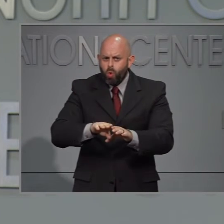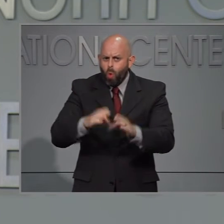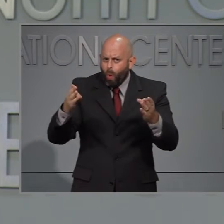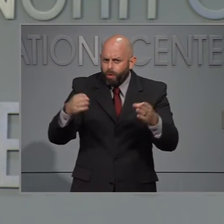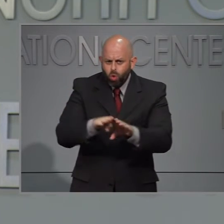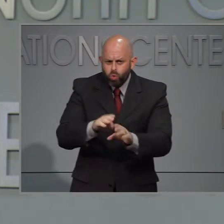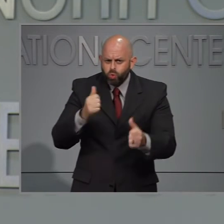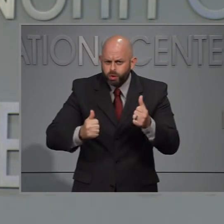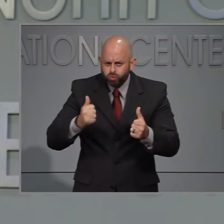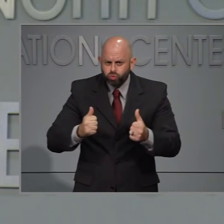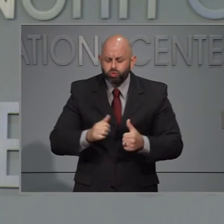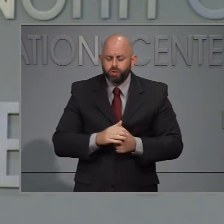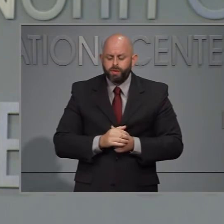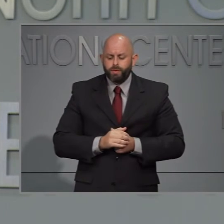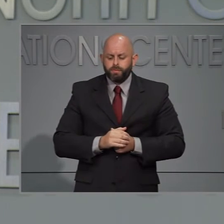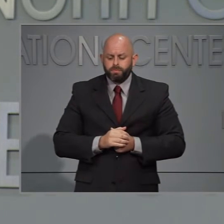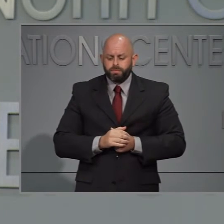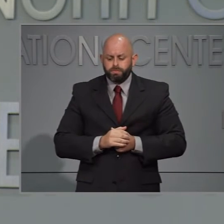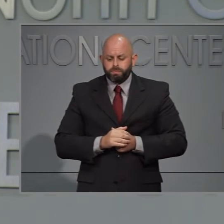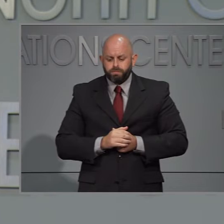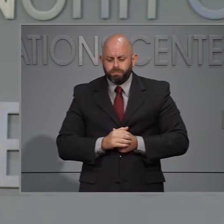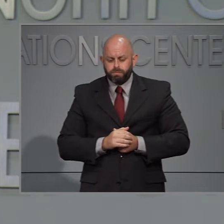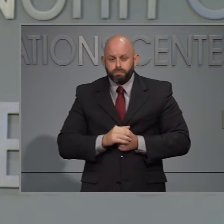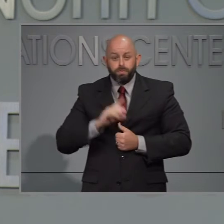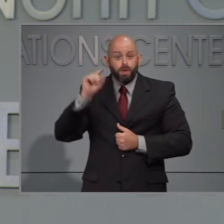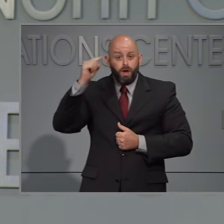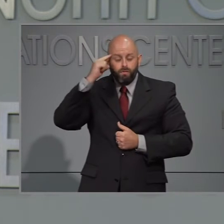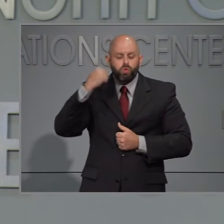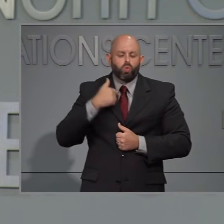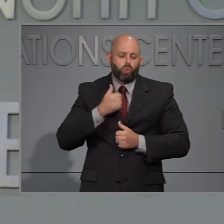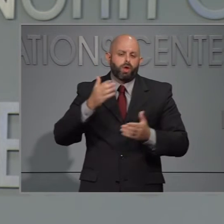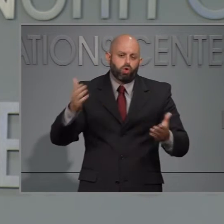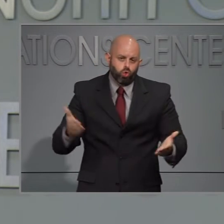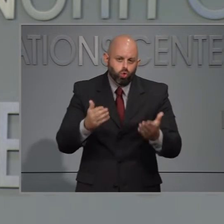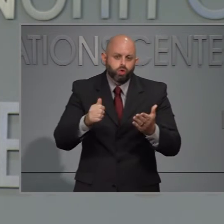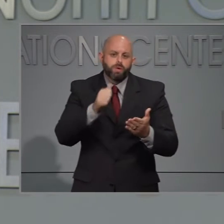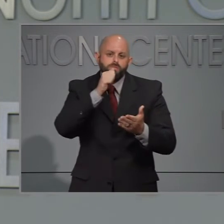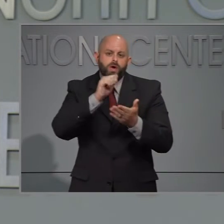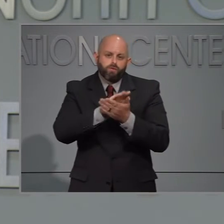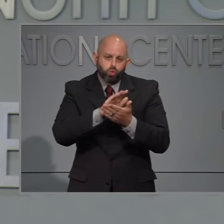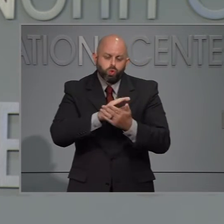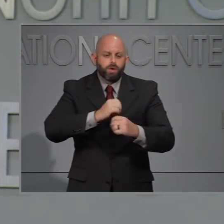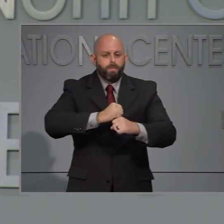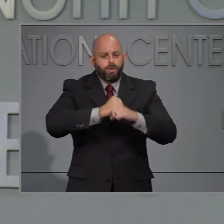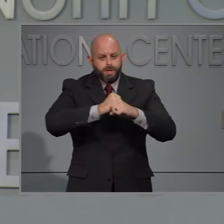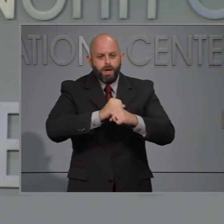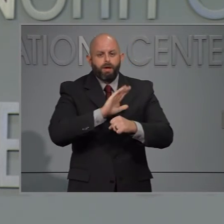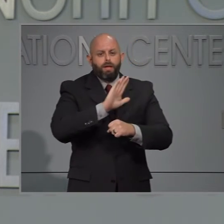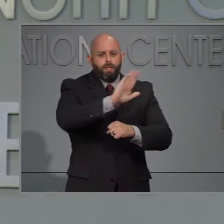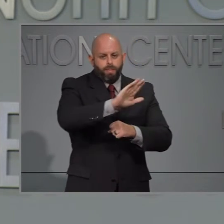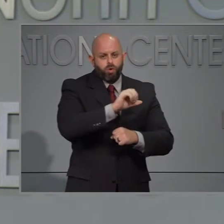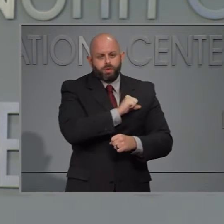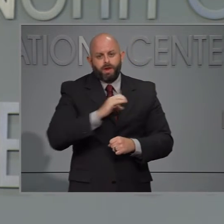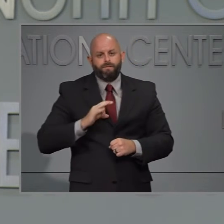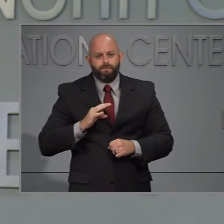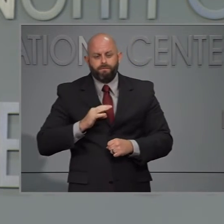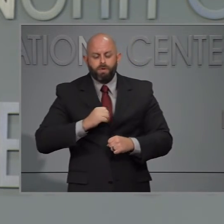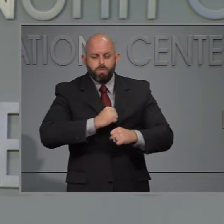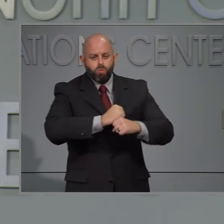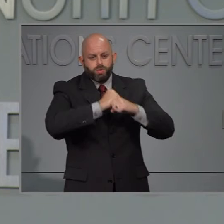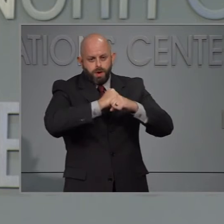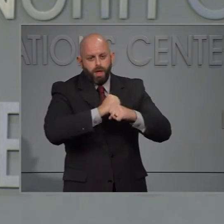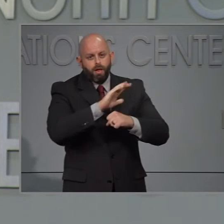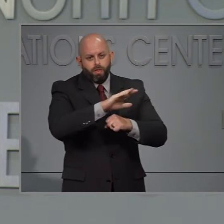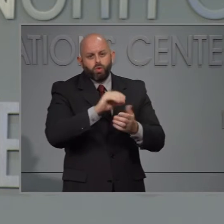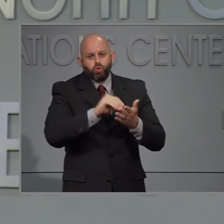a las escuelas privadas que toman pasos significativos para proteger a su personal y a sus estudiantes. Y estoy seguro de que